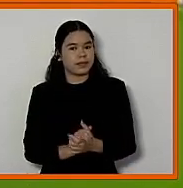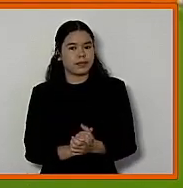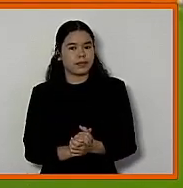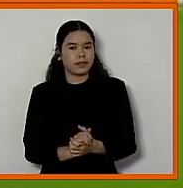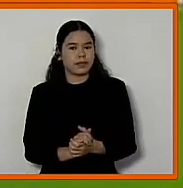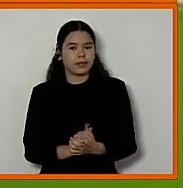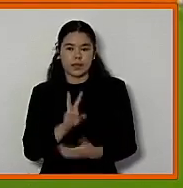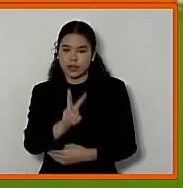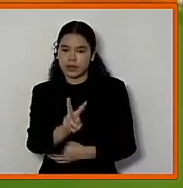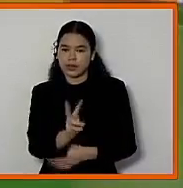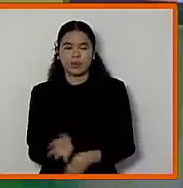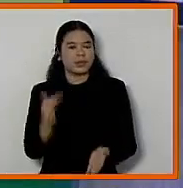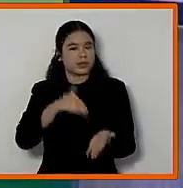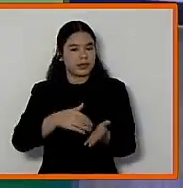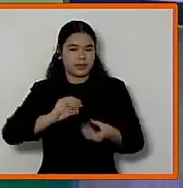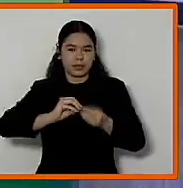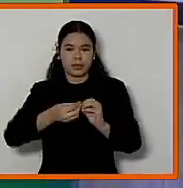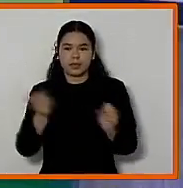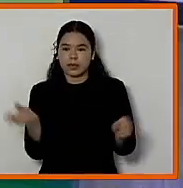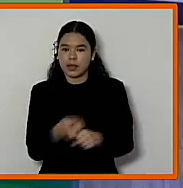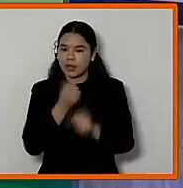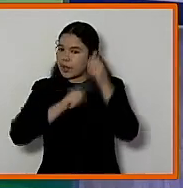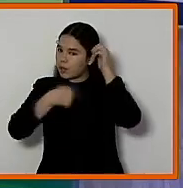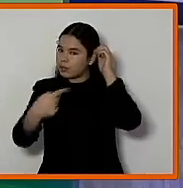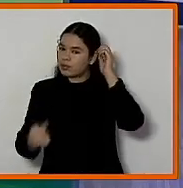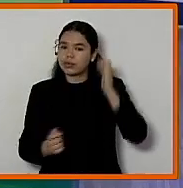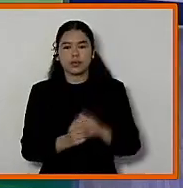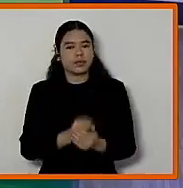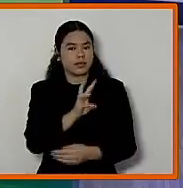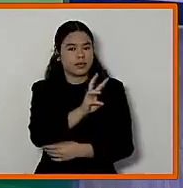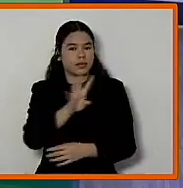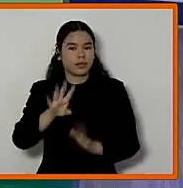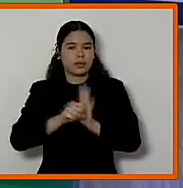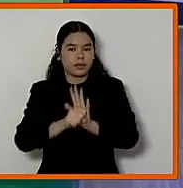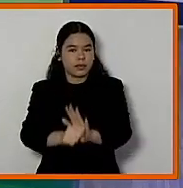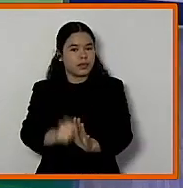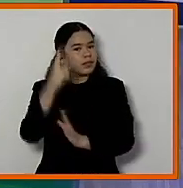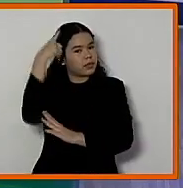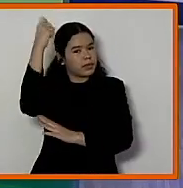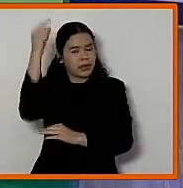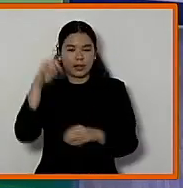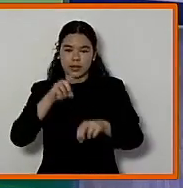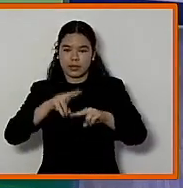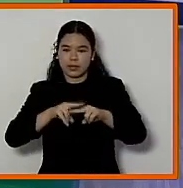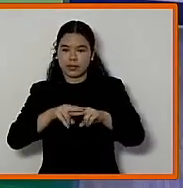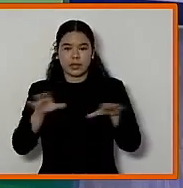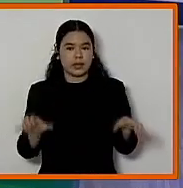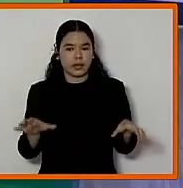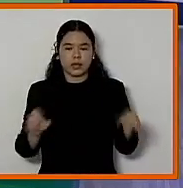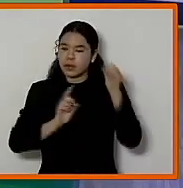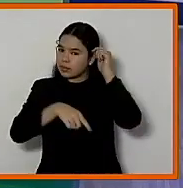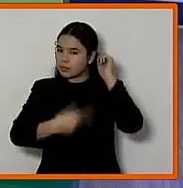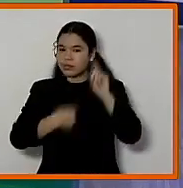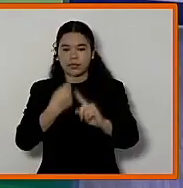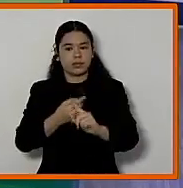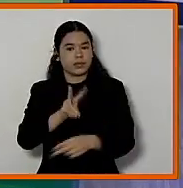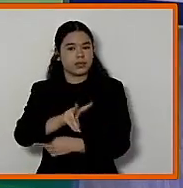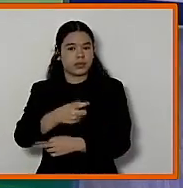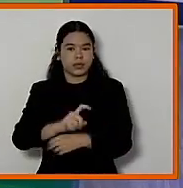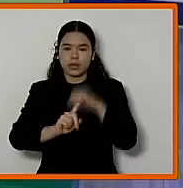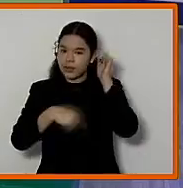Este es el 2. Número favorecido para diario es el 64 con su símbolo de sueños mueble. Para Multi-X 2X y para más